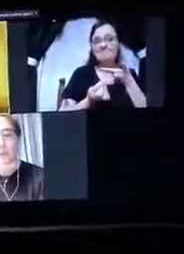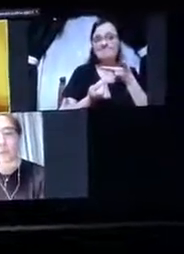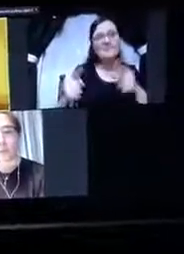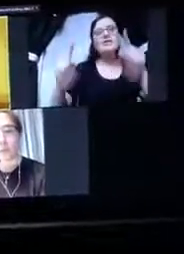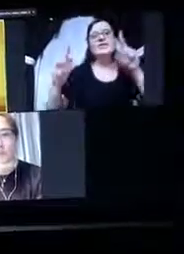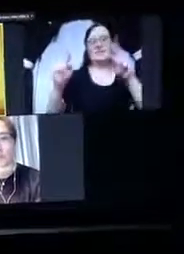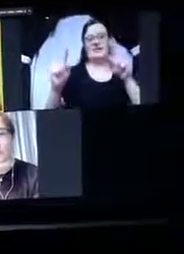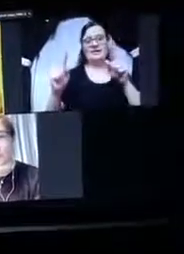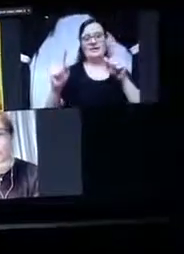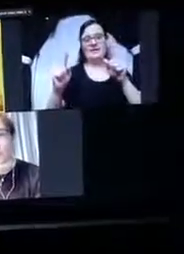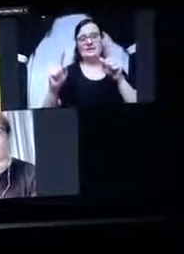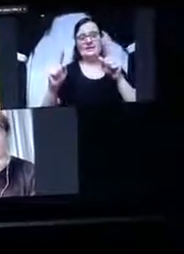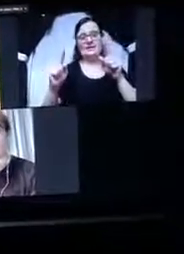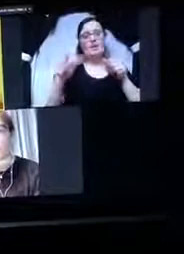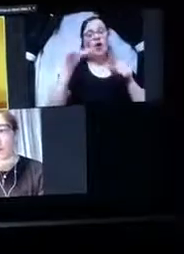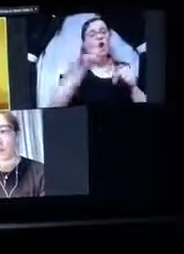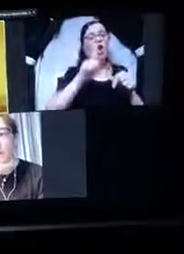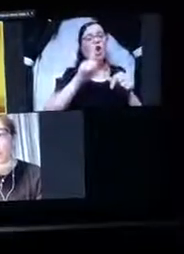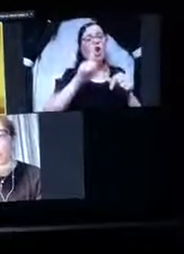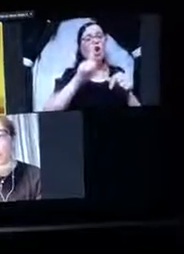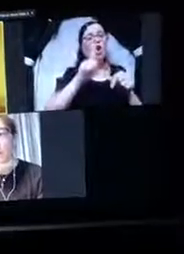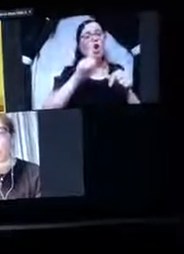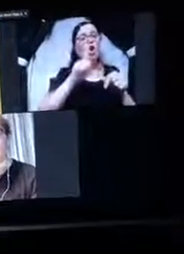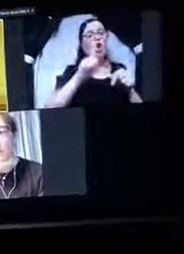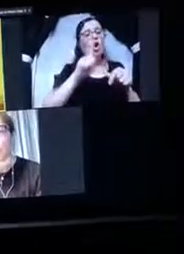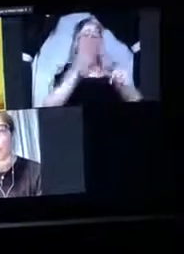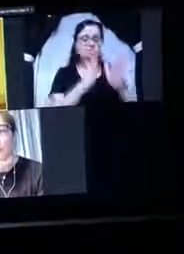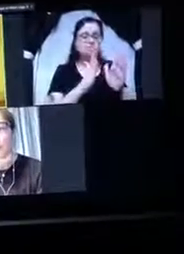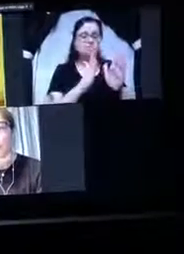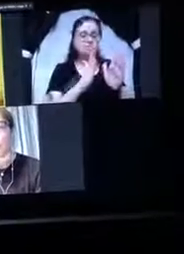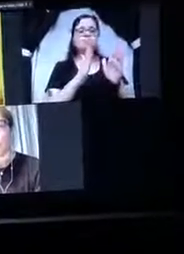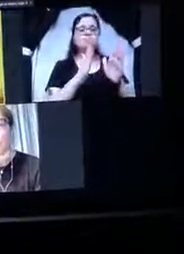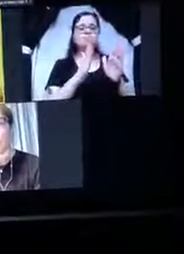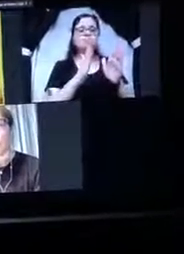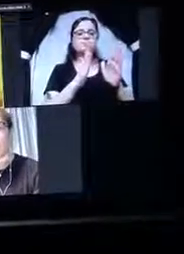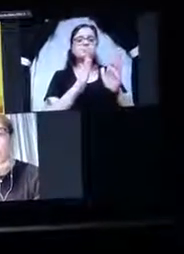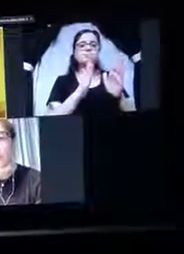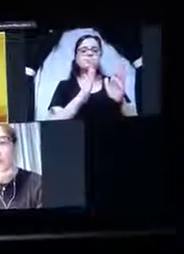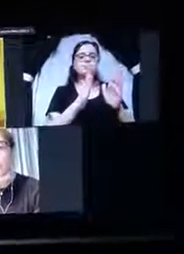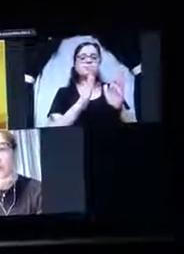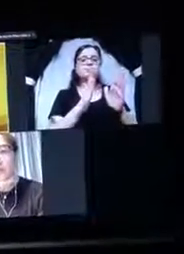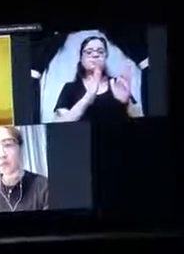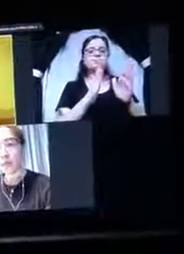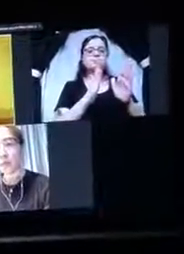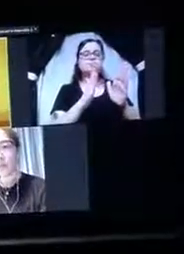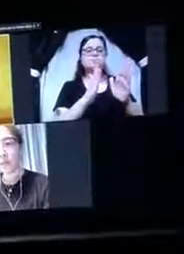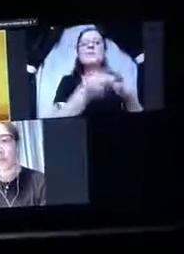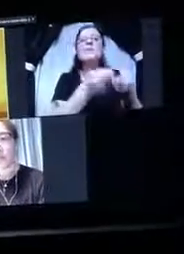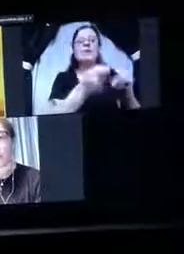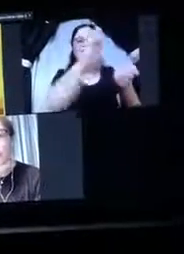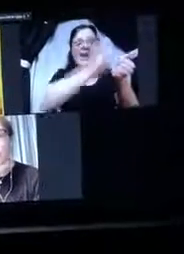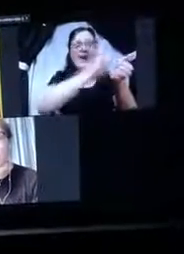una metodología particular que intenta y tiene como objetivo estimular